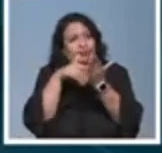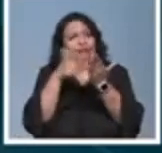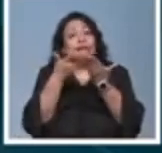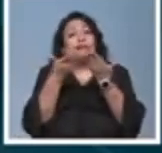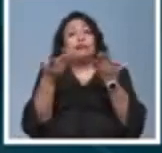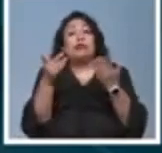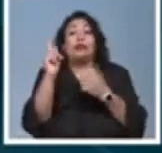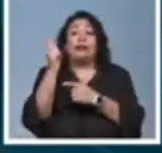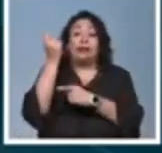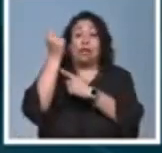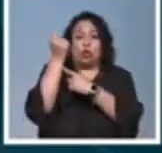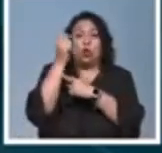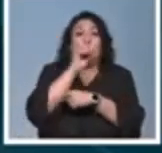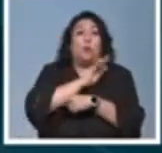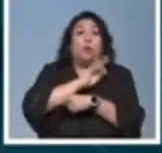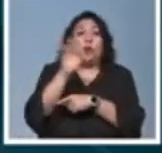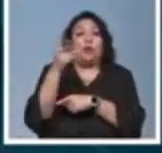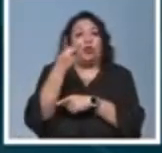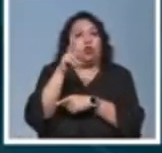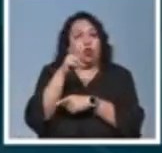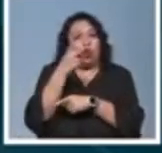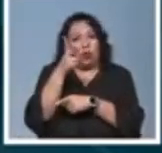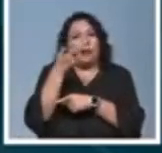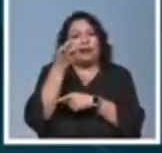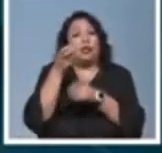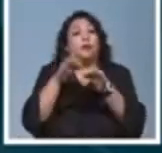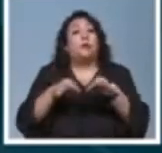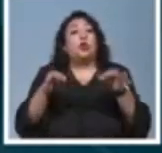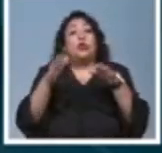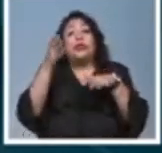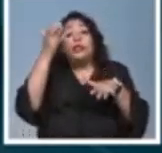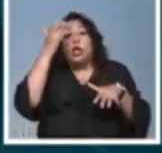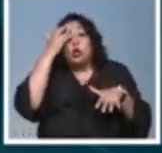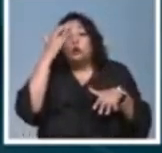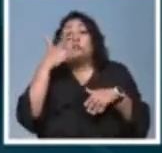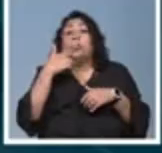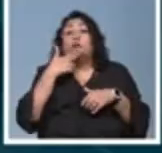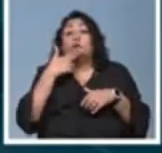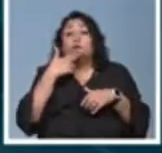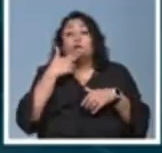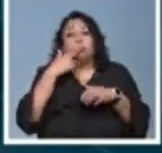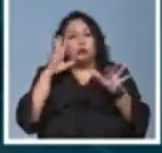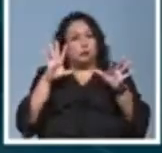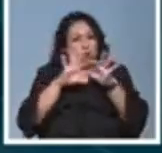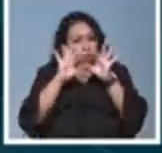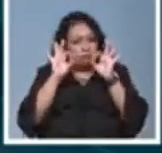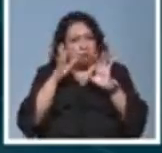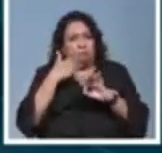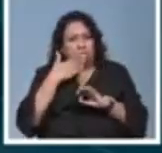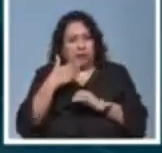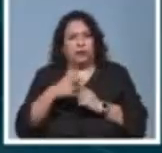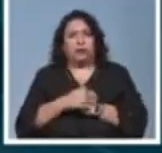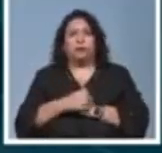Y bien, las tecnologías pueden ser un arma de doble filo, de ahí la importancia de conocerlas y utilizarlas de manera adecuada.